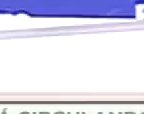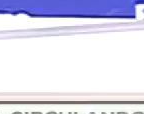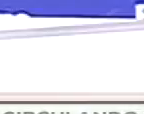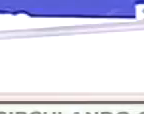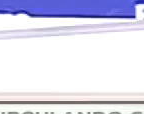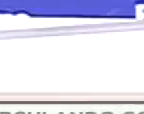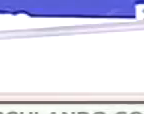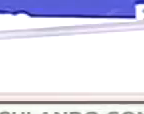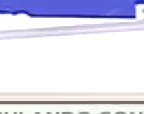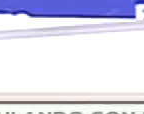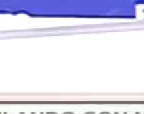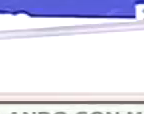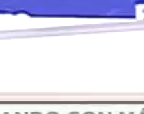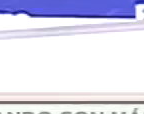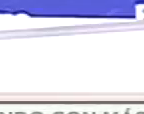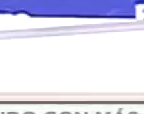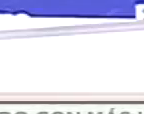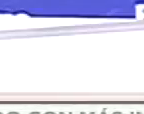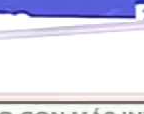precisamente.